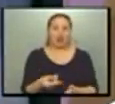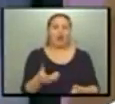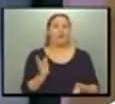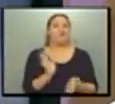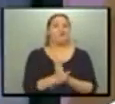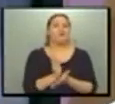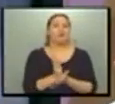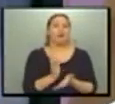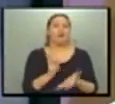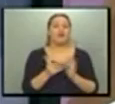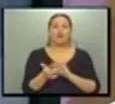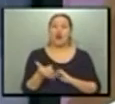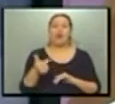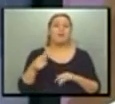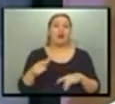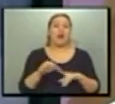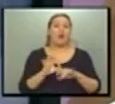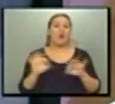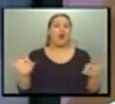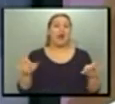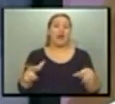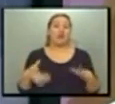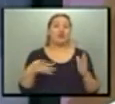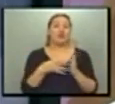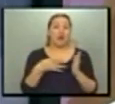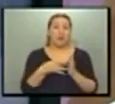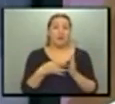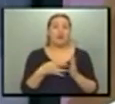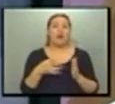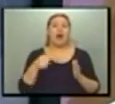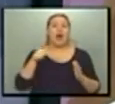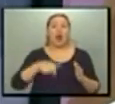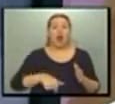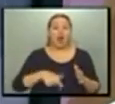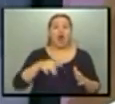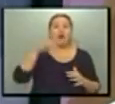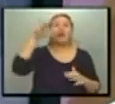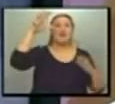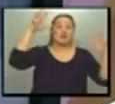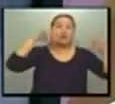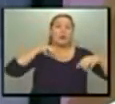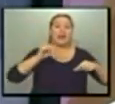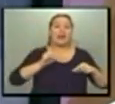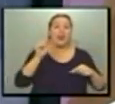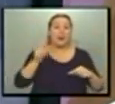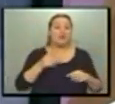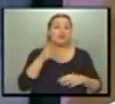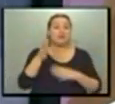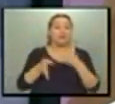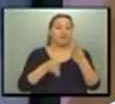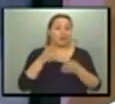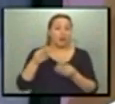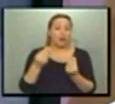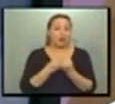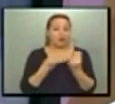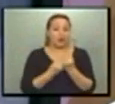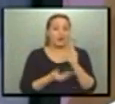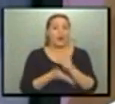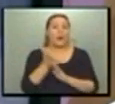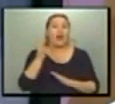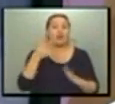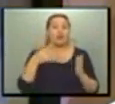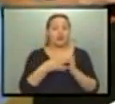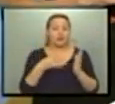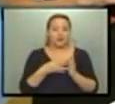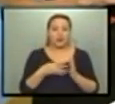publicidad en una revista, hacen la vidriera en un shopping, ¿no? Claro. Y para estos días de lluvia, digo, cada vez más gente, ¿no? Va al shopping. Dani.